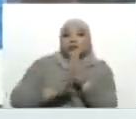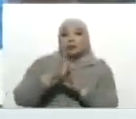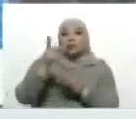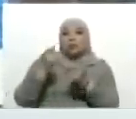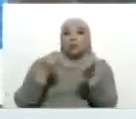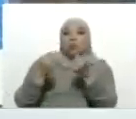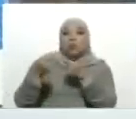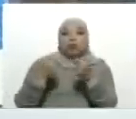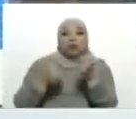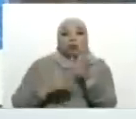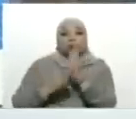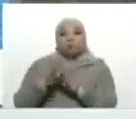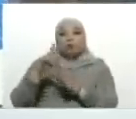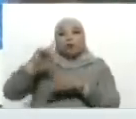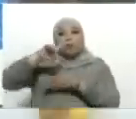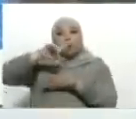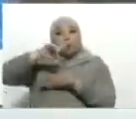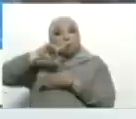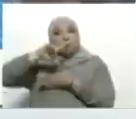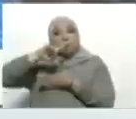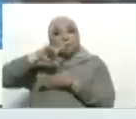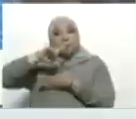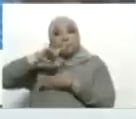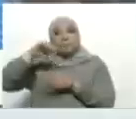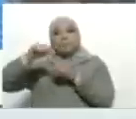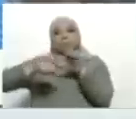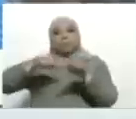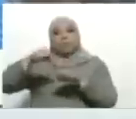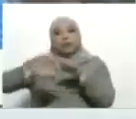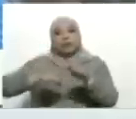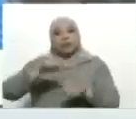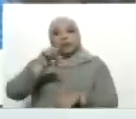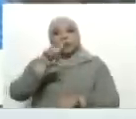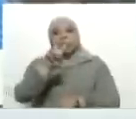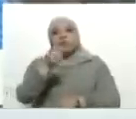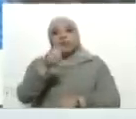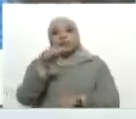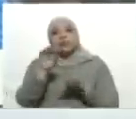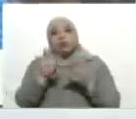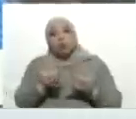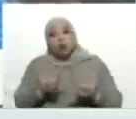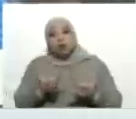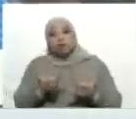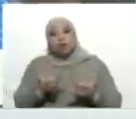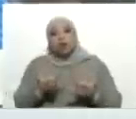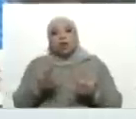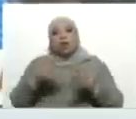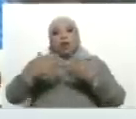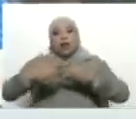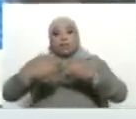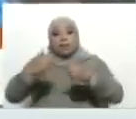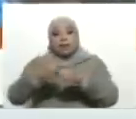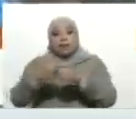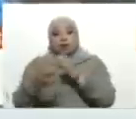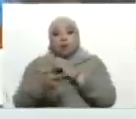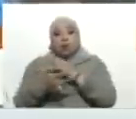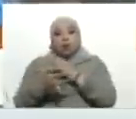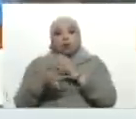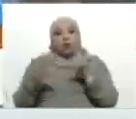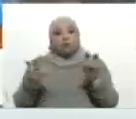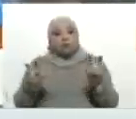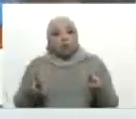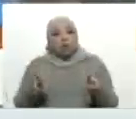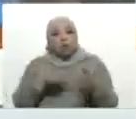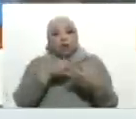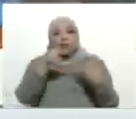todavía no logra América Latina sea en el siglo 19 con la Revolución Industrial pero no se trata solamente de una innovación tecnológica la idea